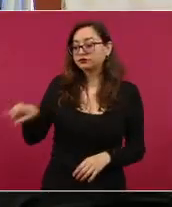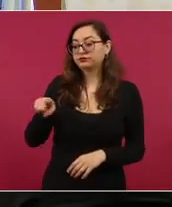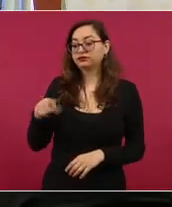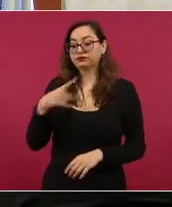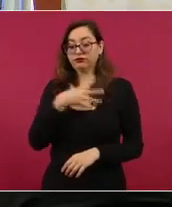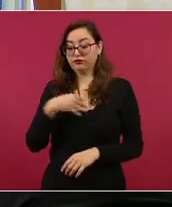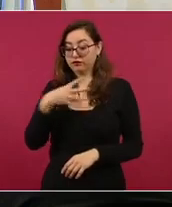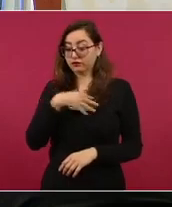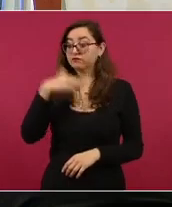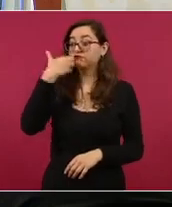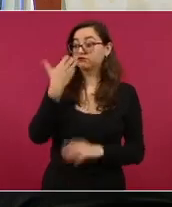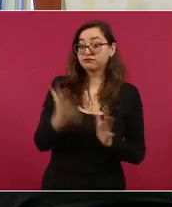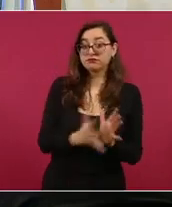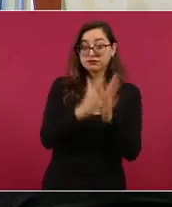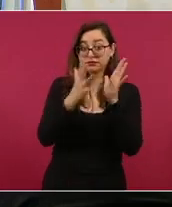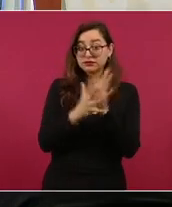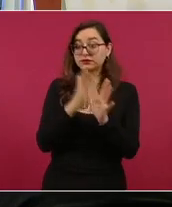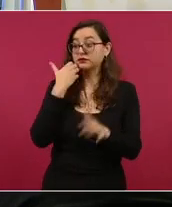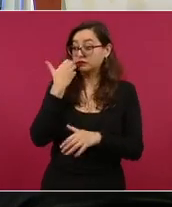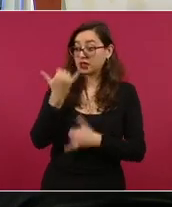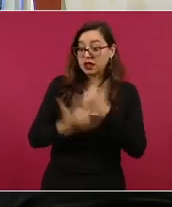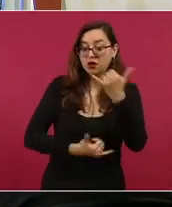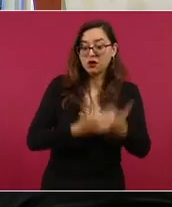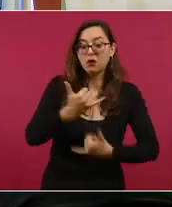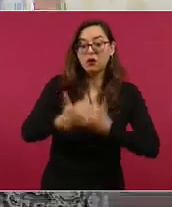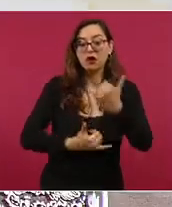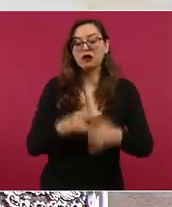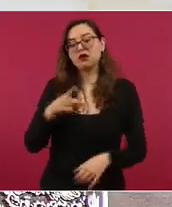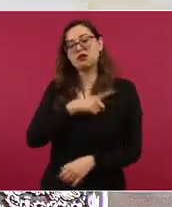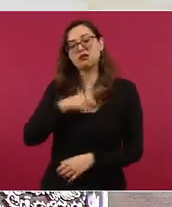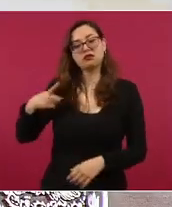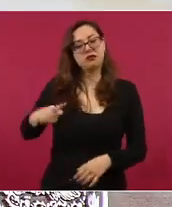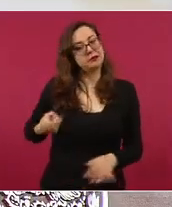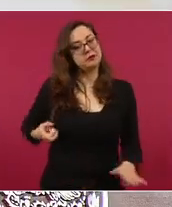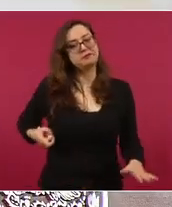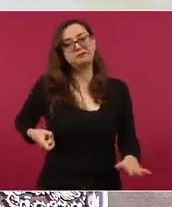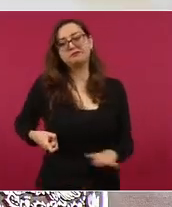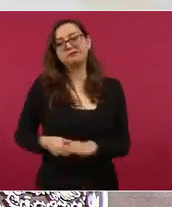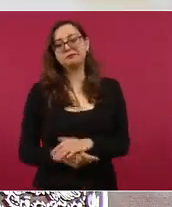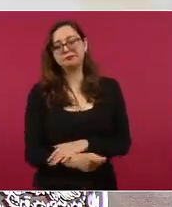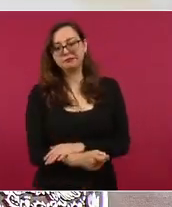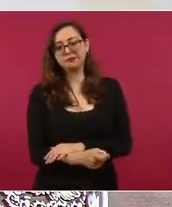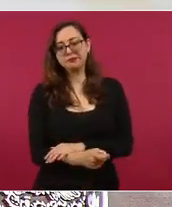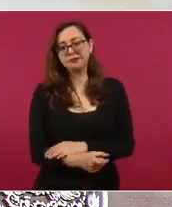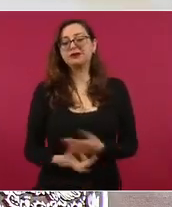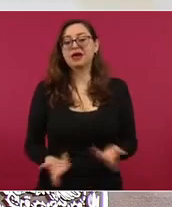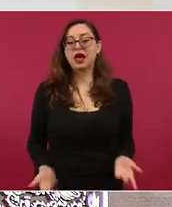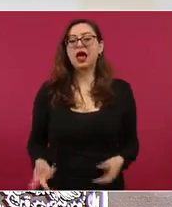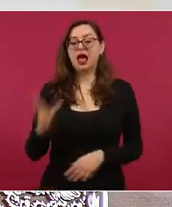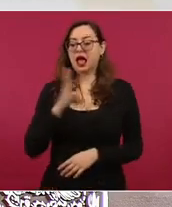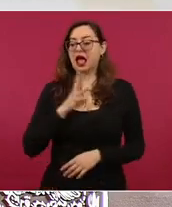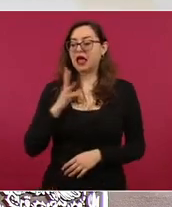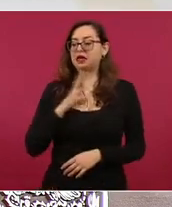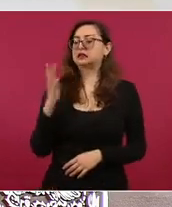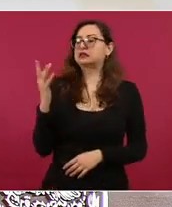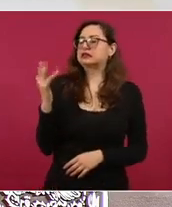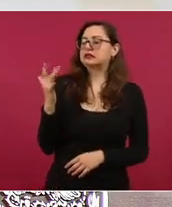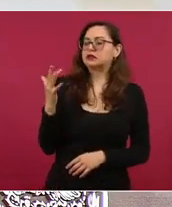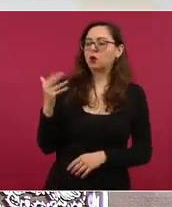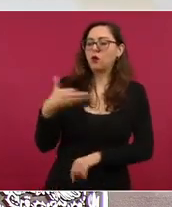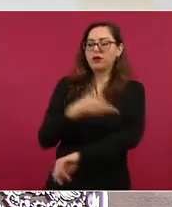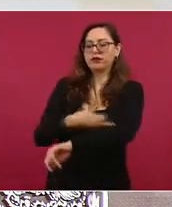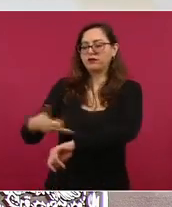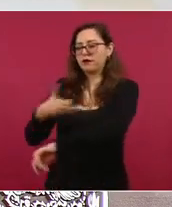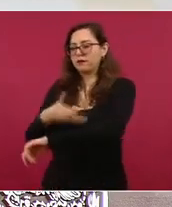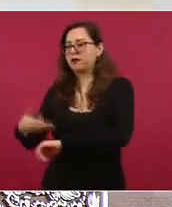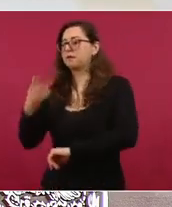juego. Tenemos documentados más de 50 casos de padres de familias quienes por miedo de represalias contra ellos o sus